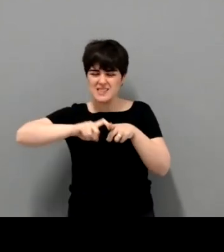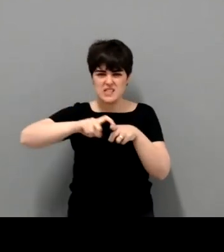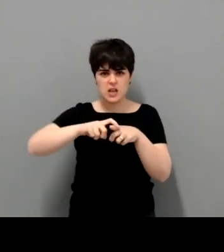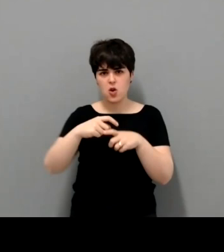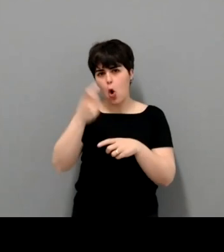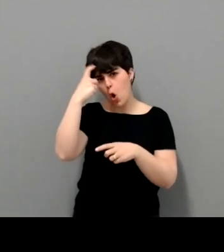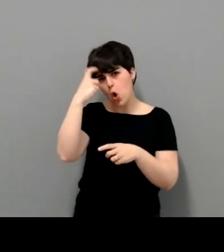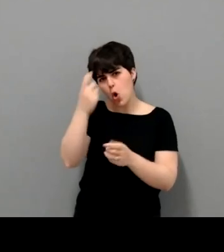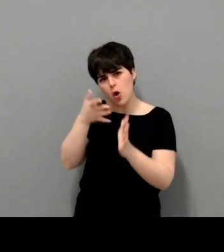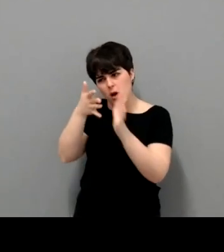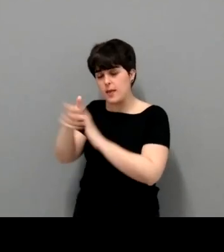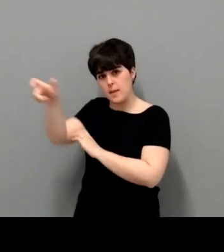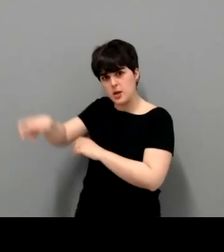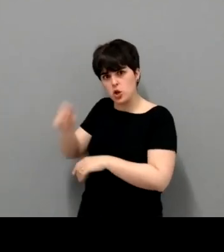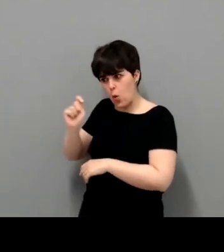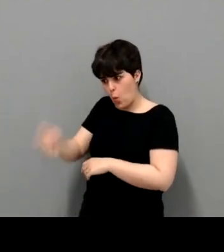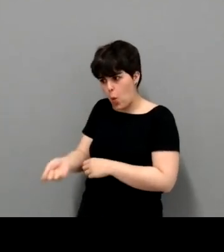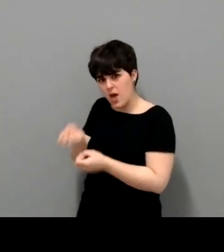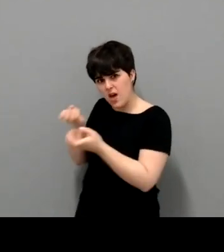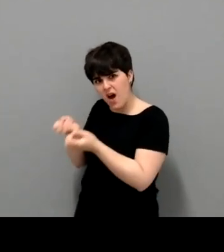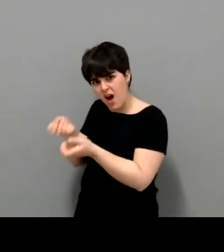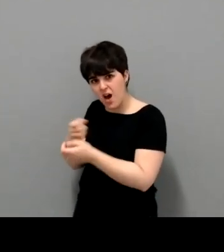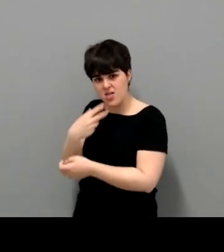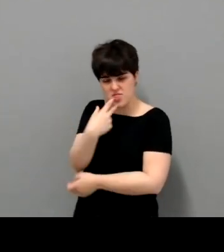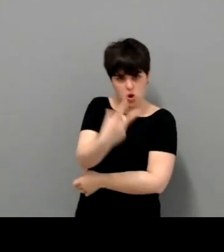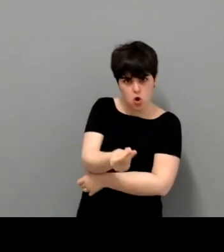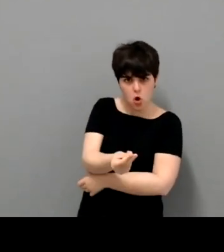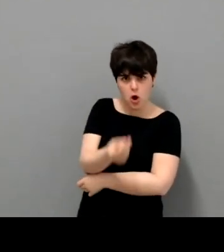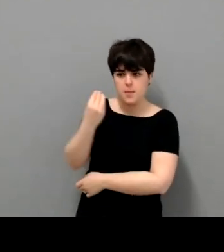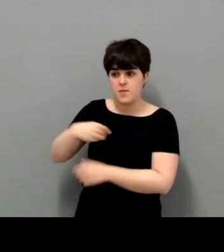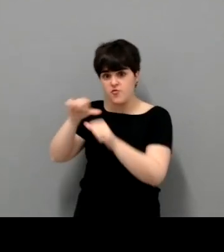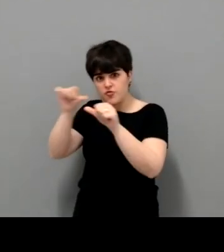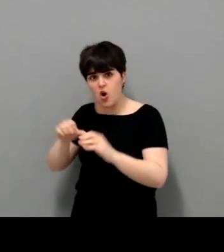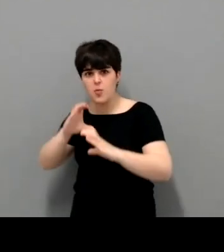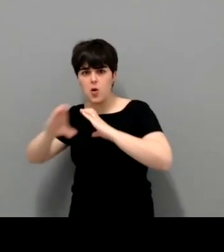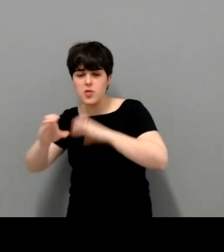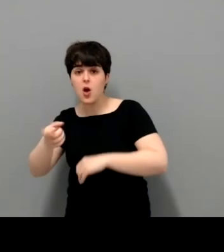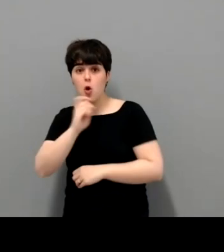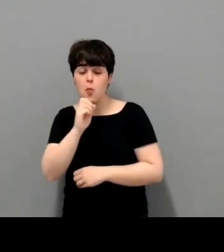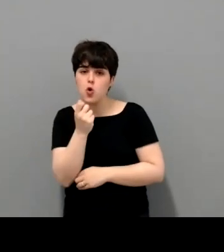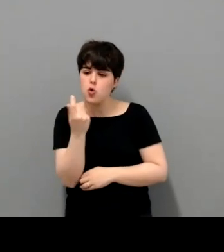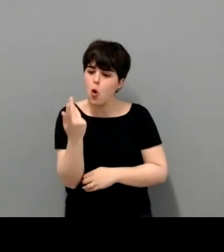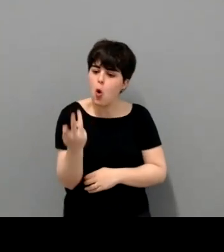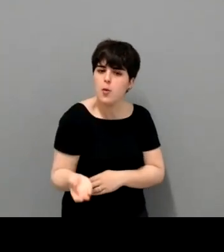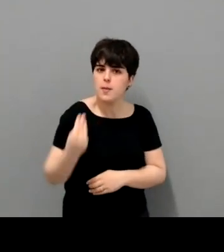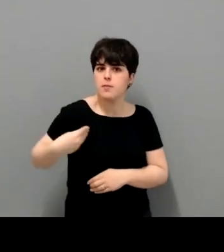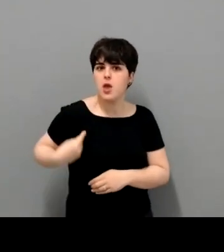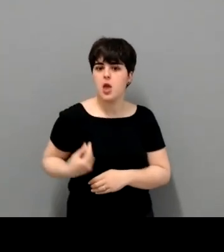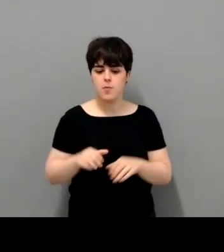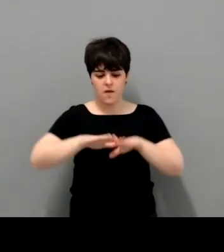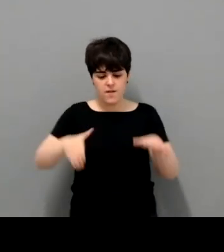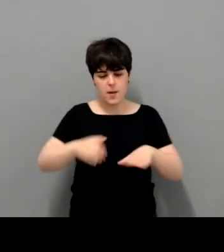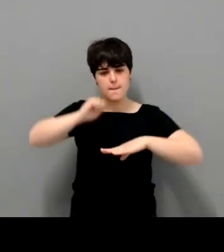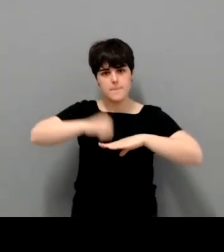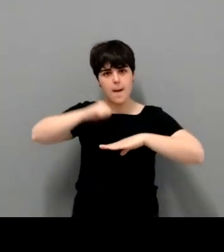a explicar a ese juez que la forma de comunicación de esta persona era por números y que necesitaba golpear la mesa para expresarse